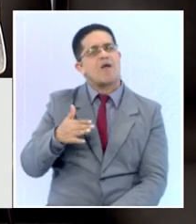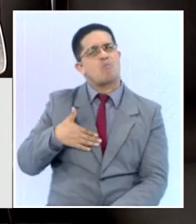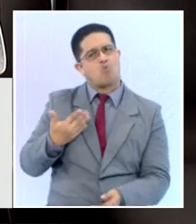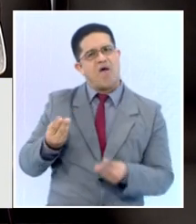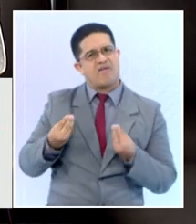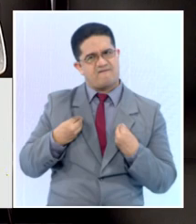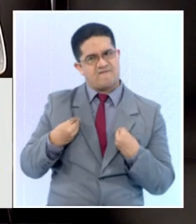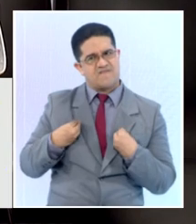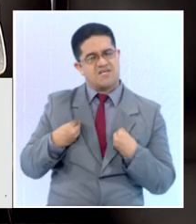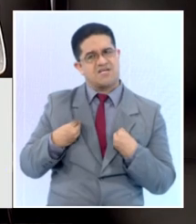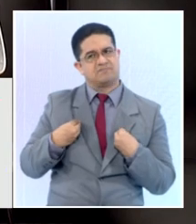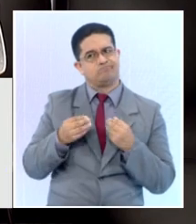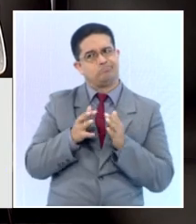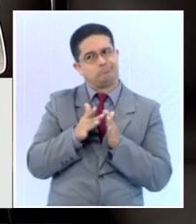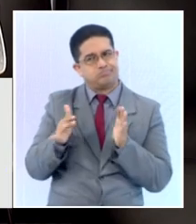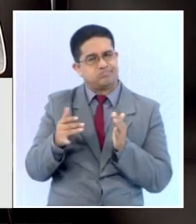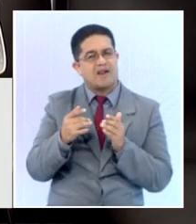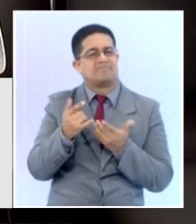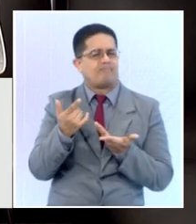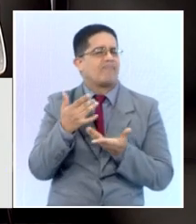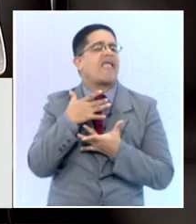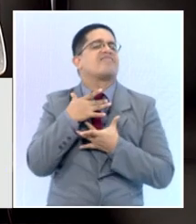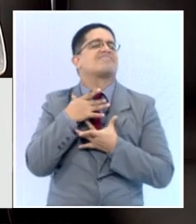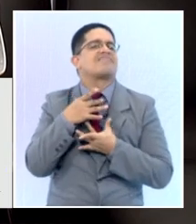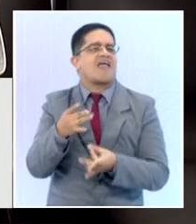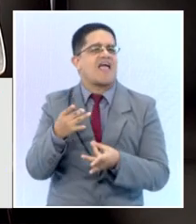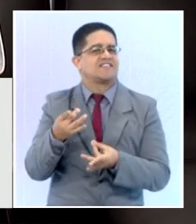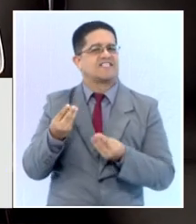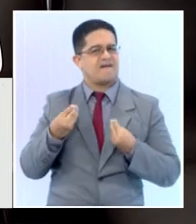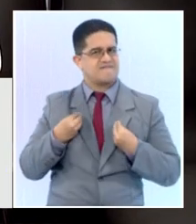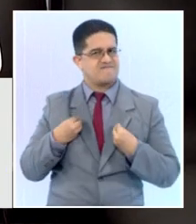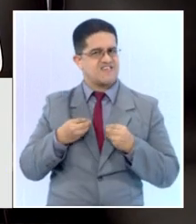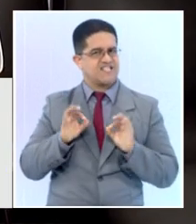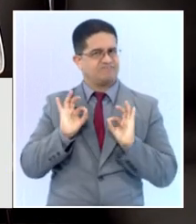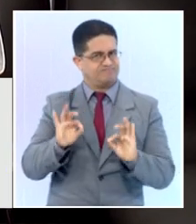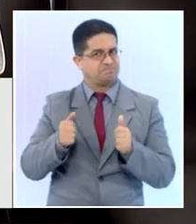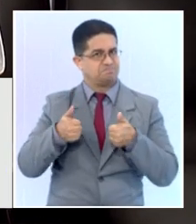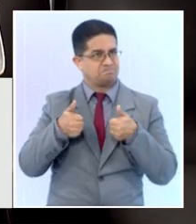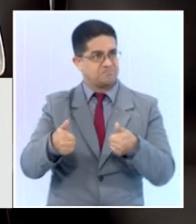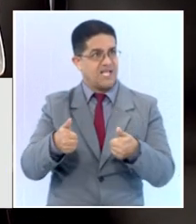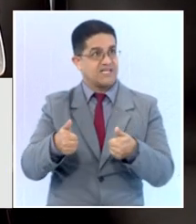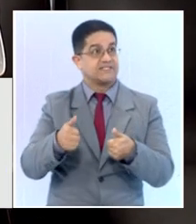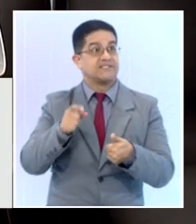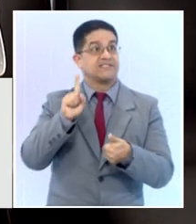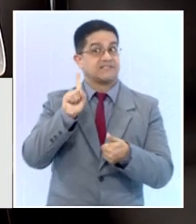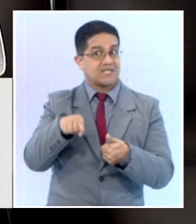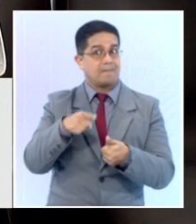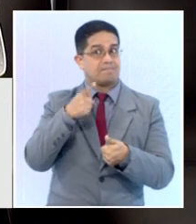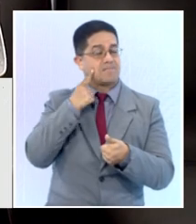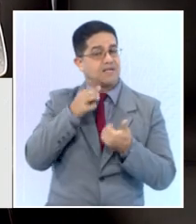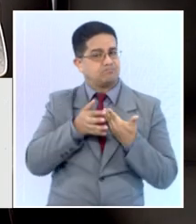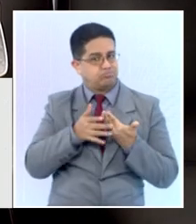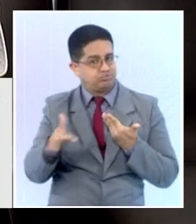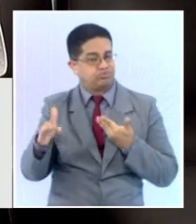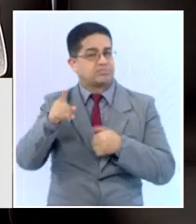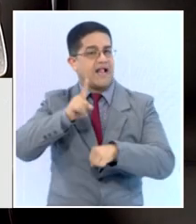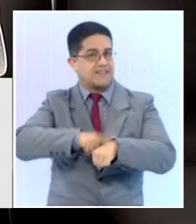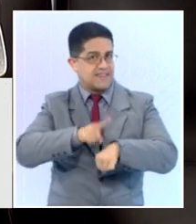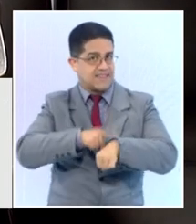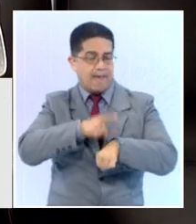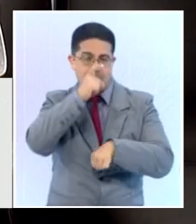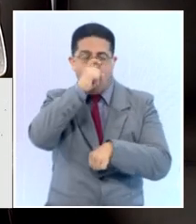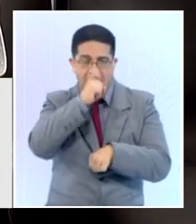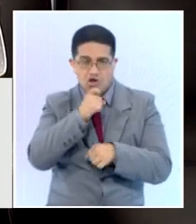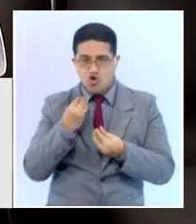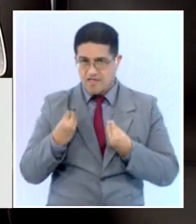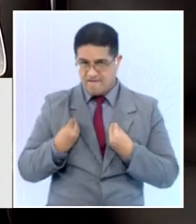población quizás más interesada por eh tener buenos hábitos y al mismo tiempo contribuir con esa longevidad que finalmente es el resultado de